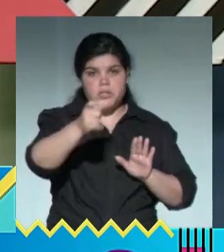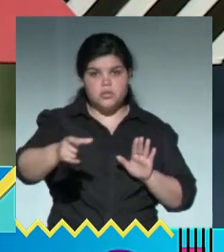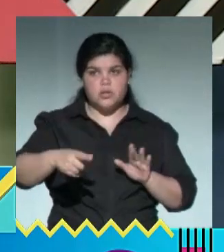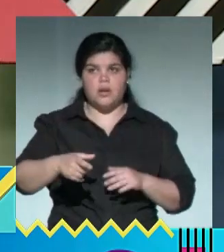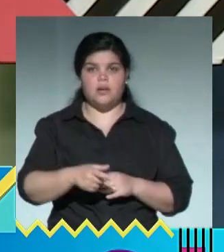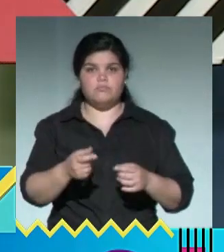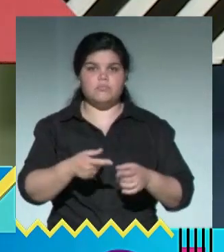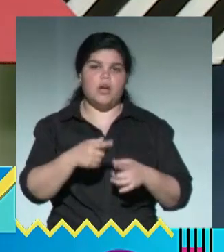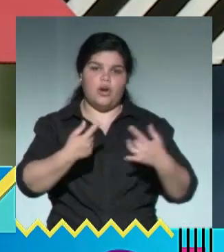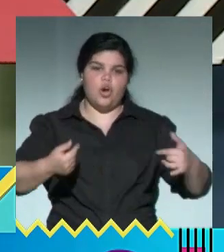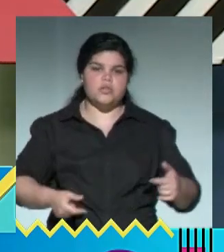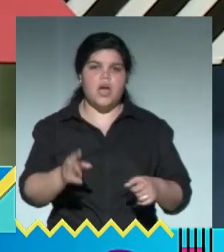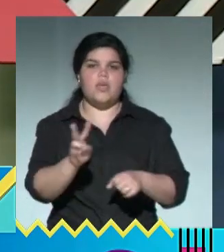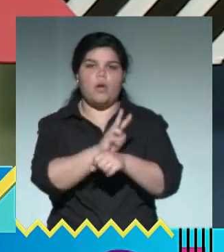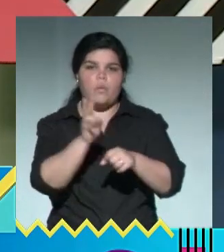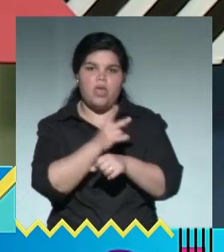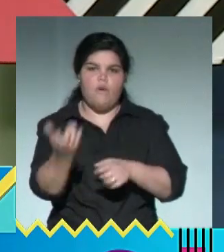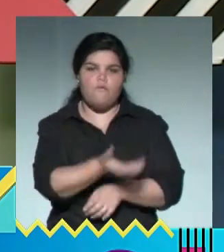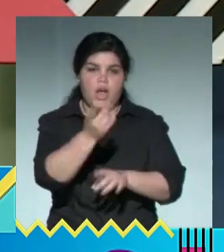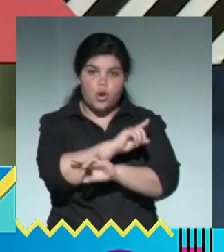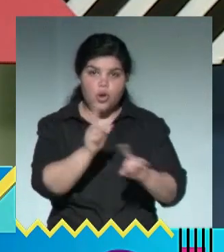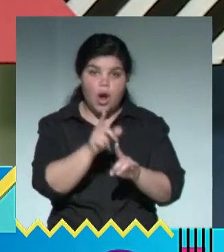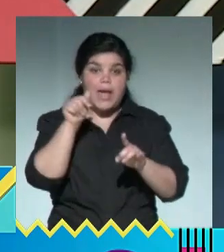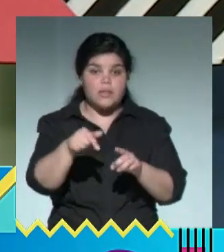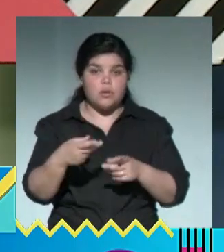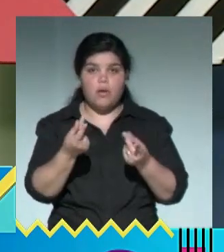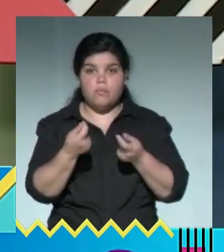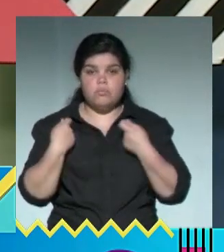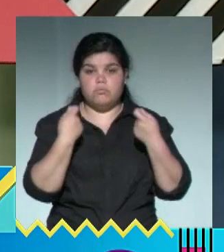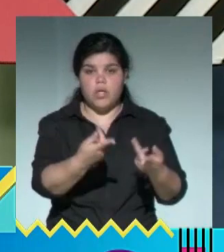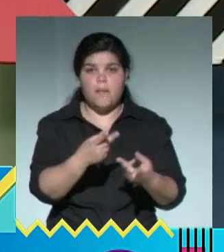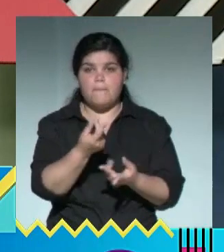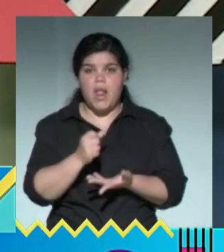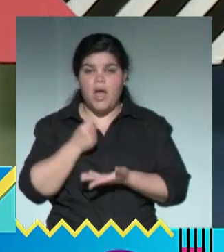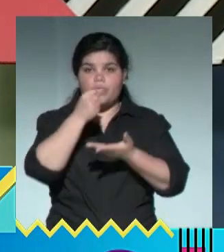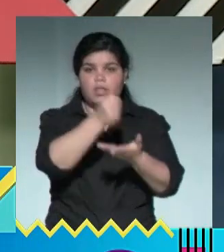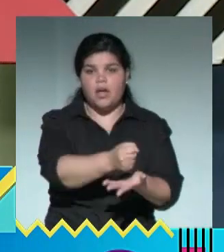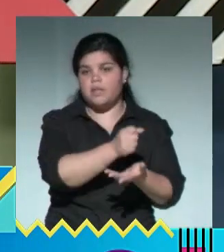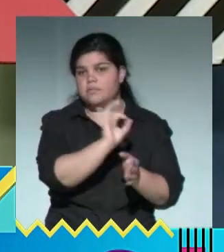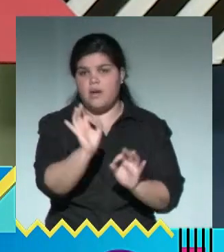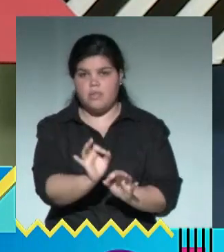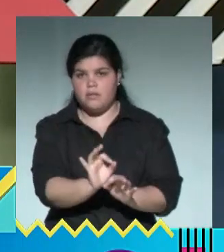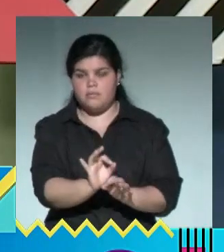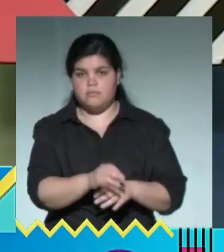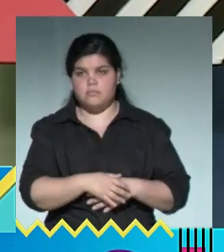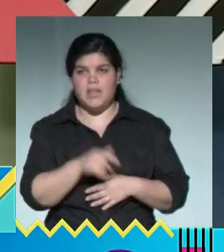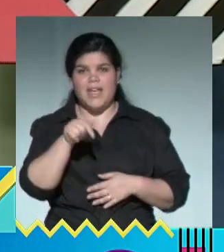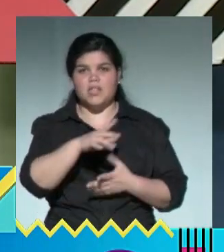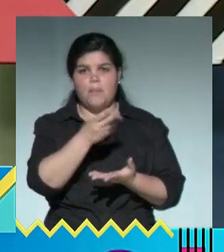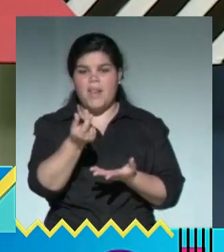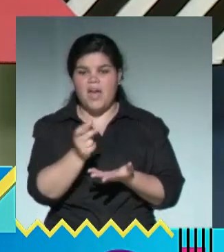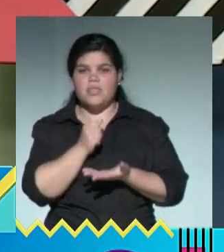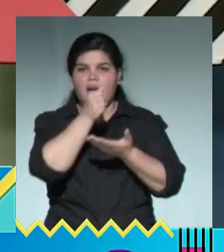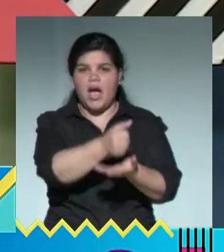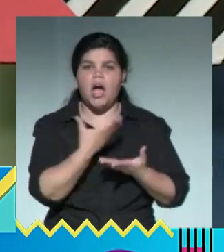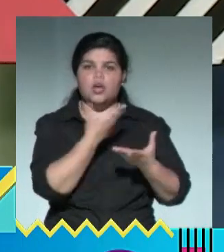picadas cortafuegos perimetrales no podrán recibir estos subsidios, este fondo de ayuda y de